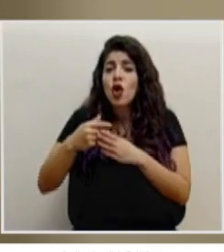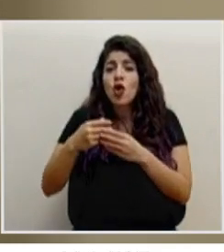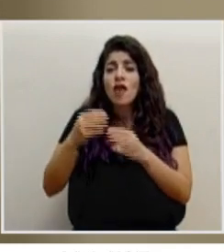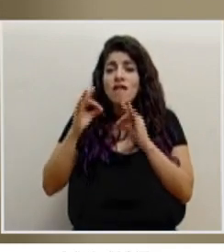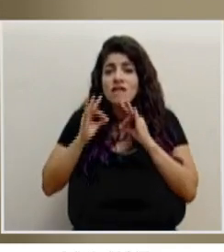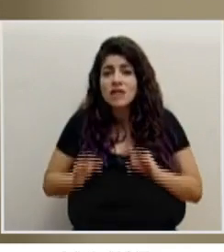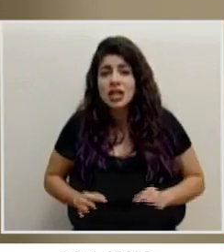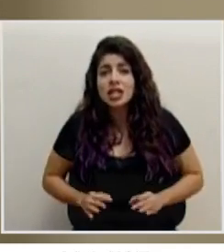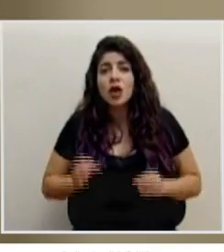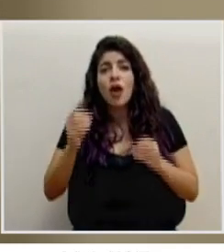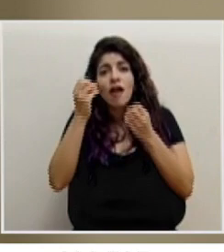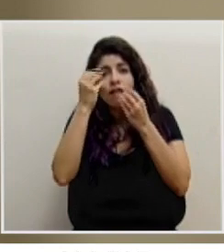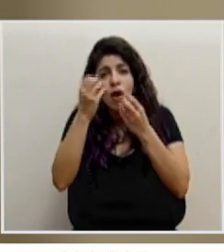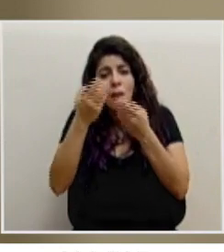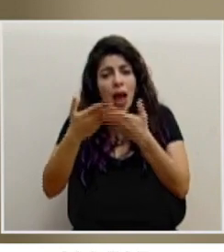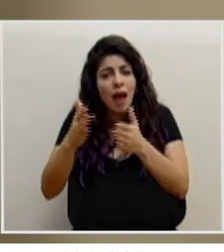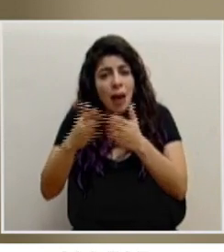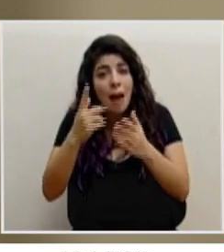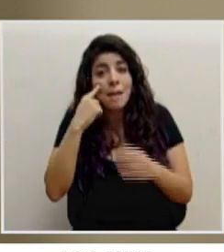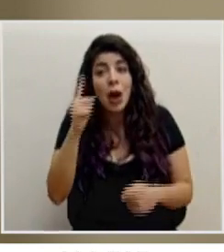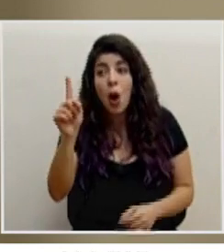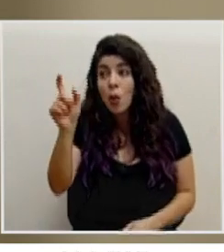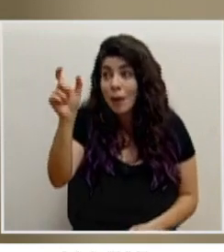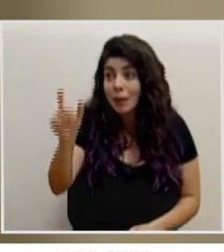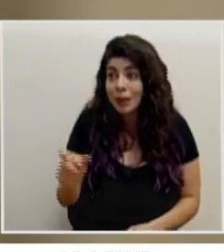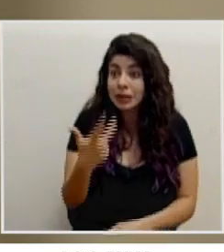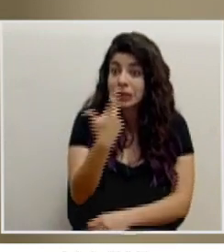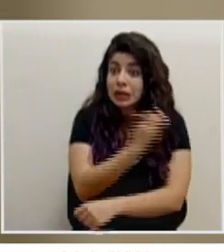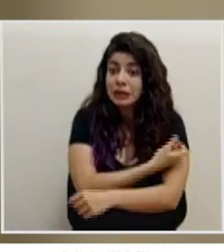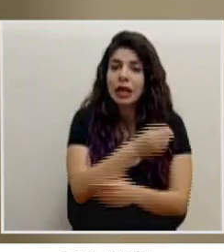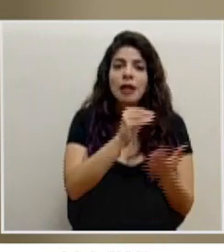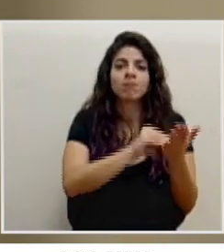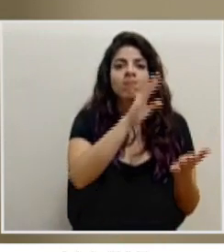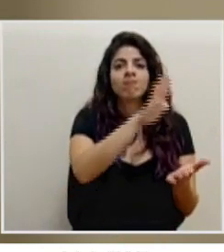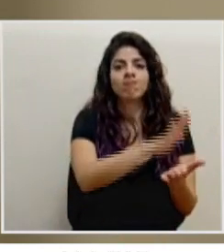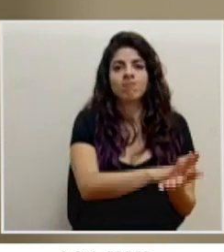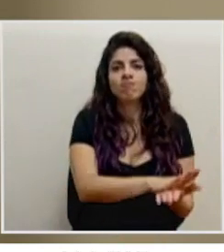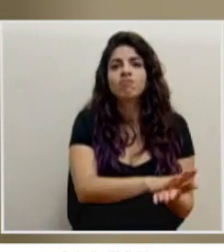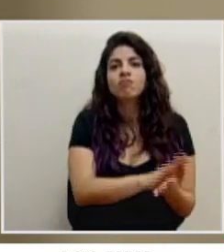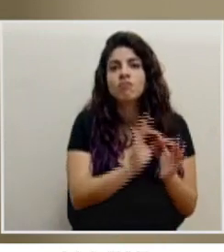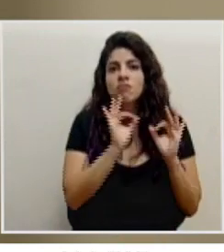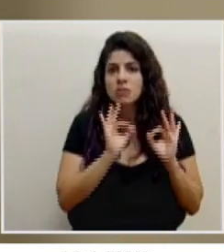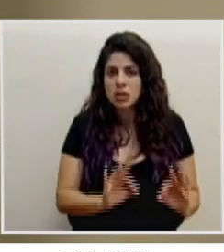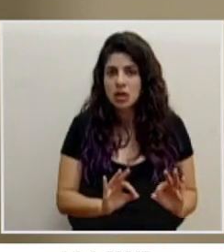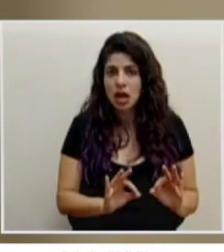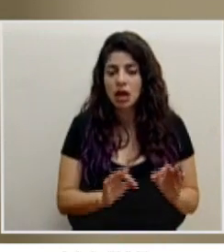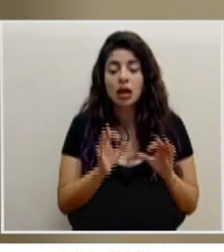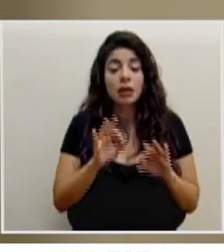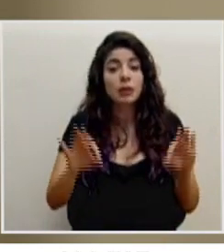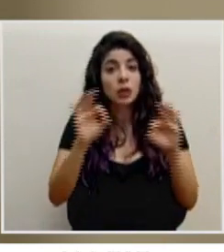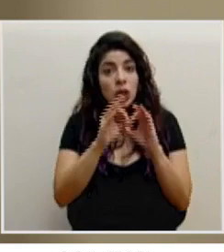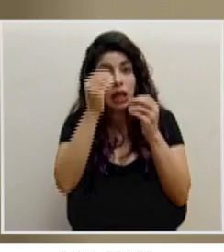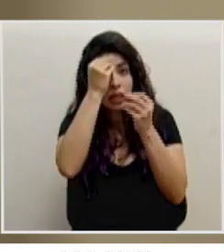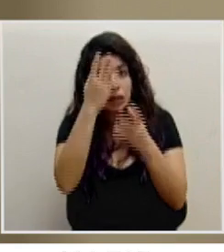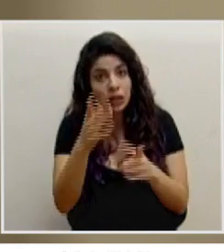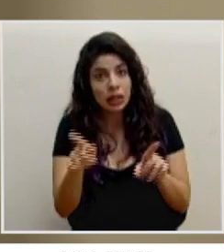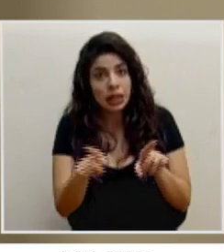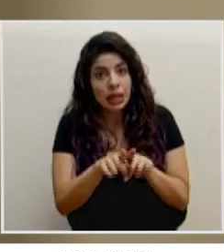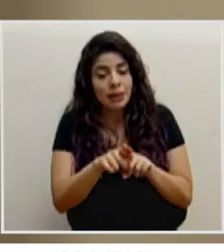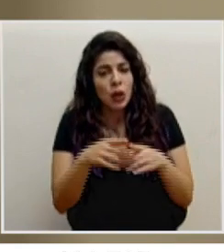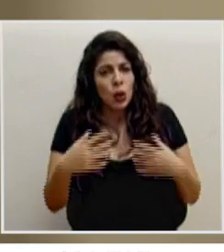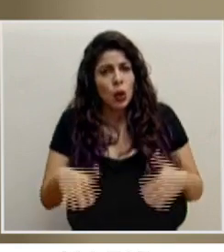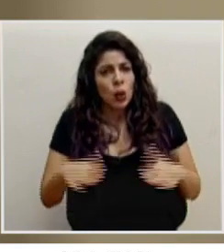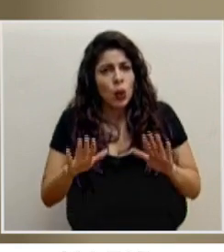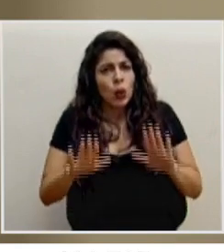informáticos habilitados para que cada dosis aplicada quede debidamente registrada. Es importante resaltar además el